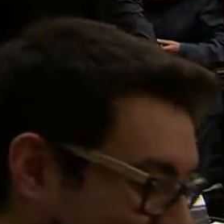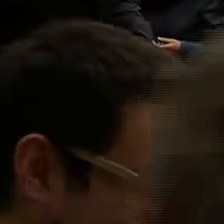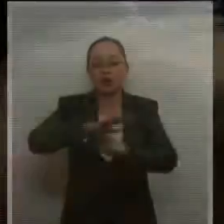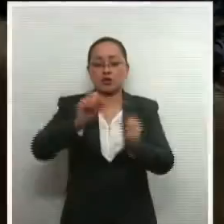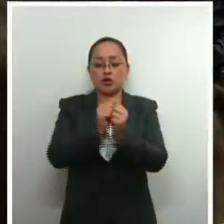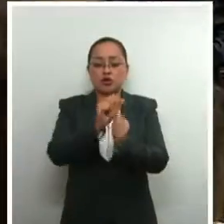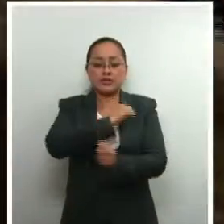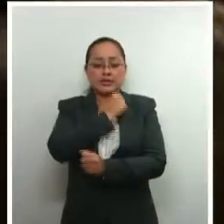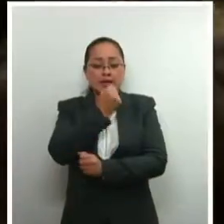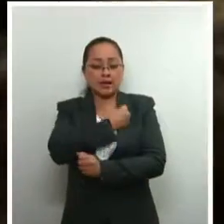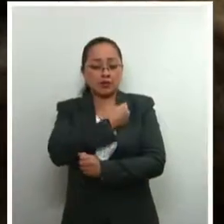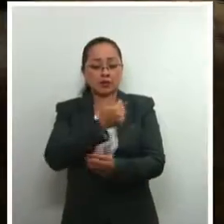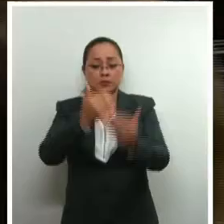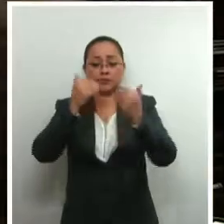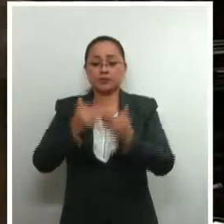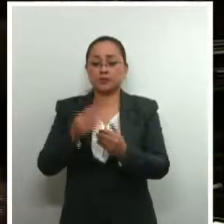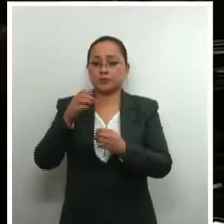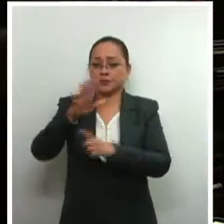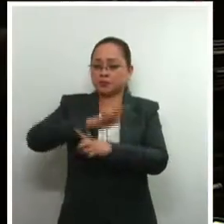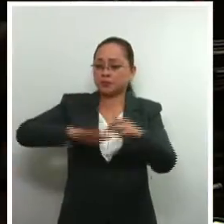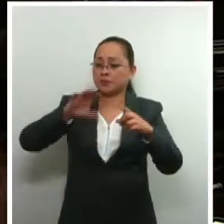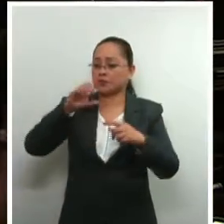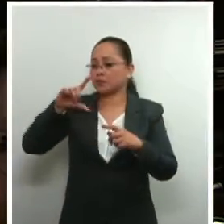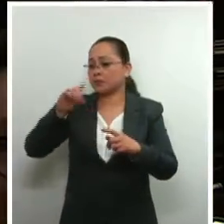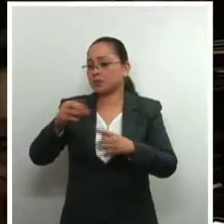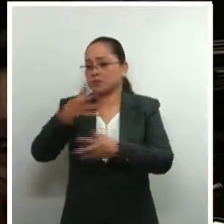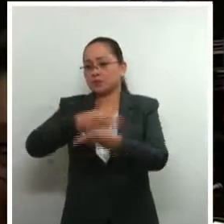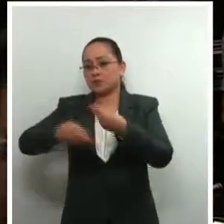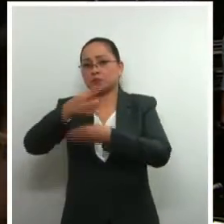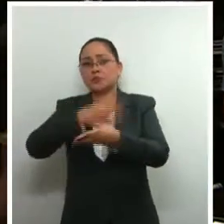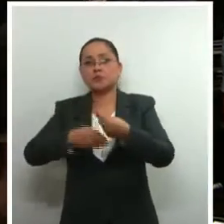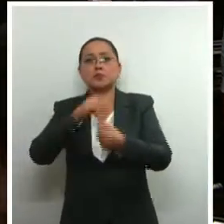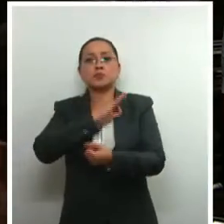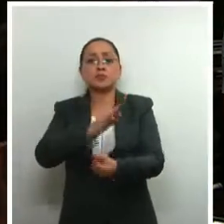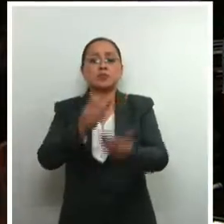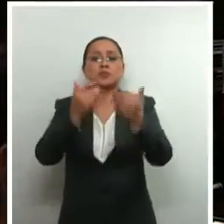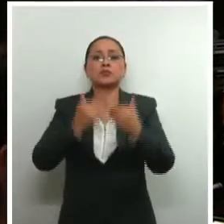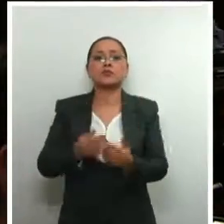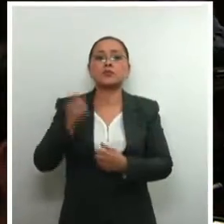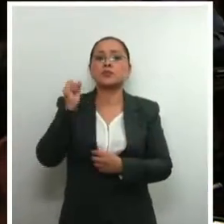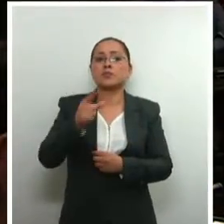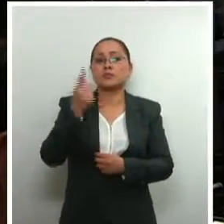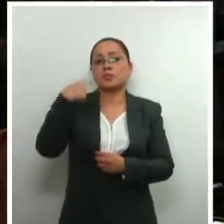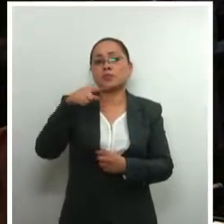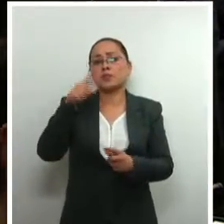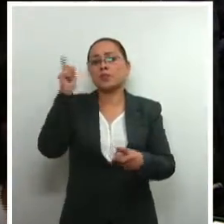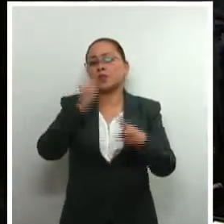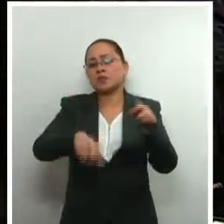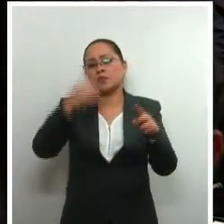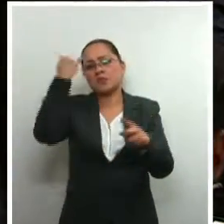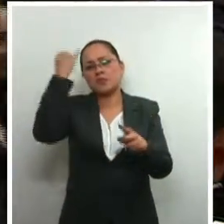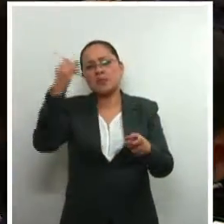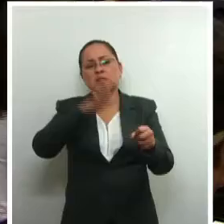ambiente sano y ecológicamente sustentable, así como abandonar